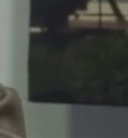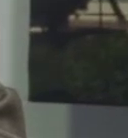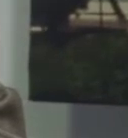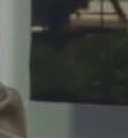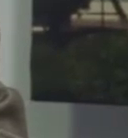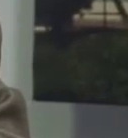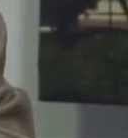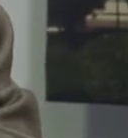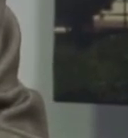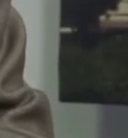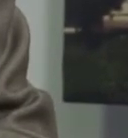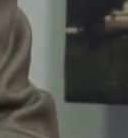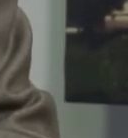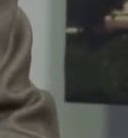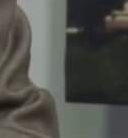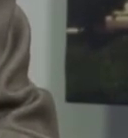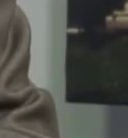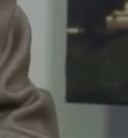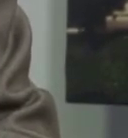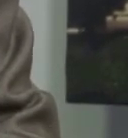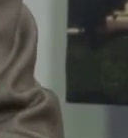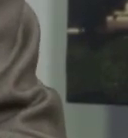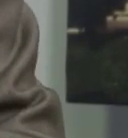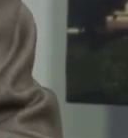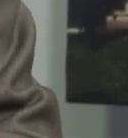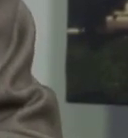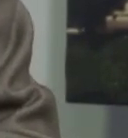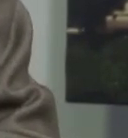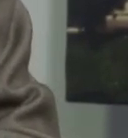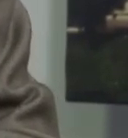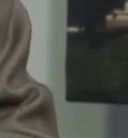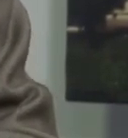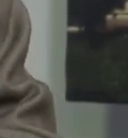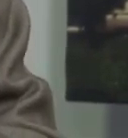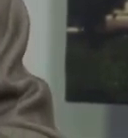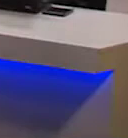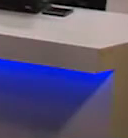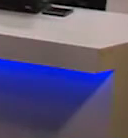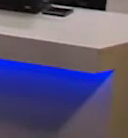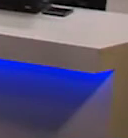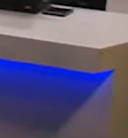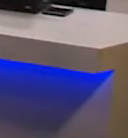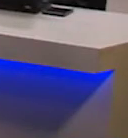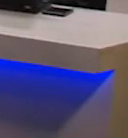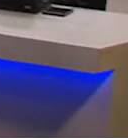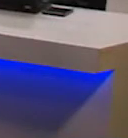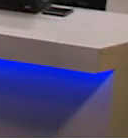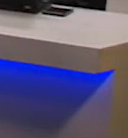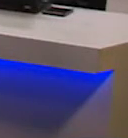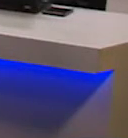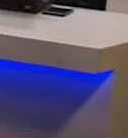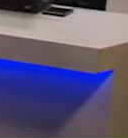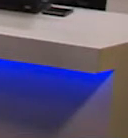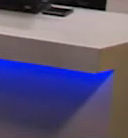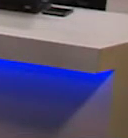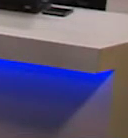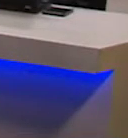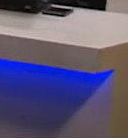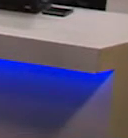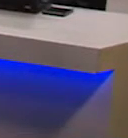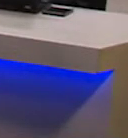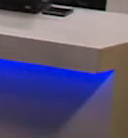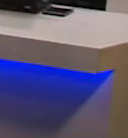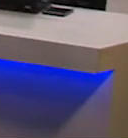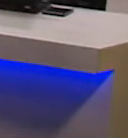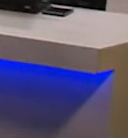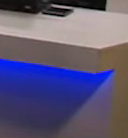ya quedó claro cómo es el proceso de notificación el programa del viernes anterior nos sirvió esto de ejemplo para poder